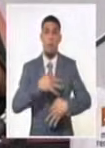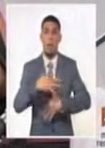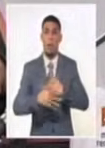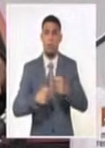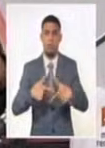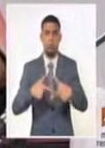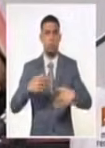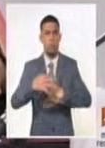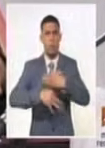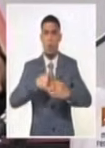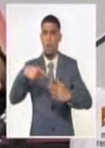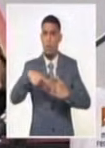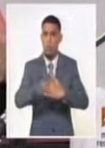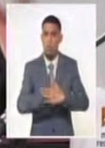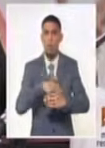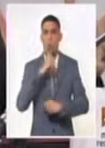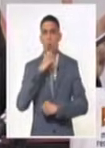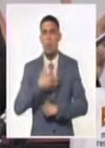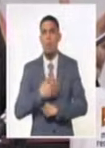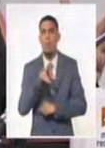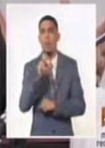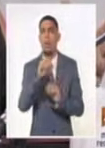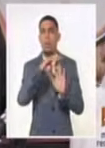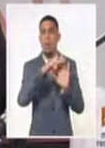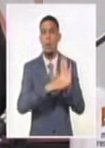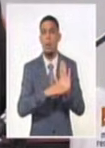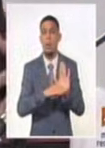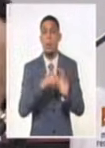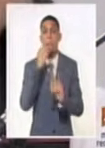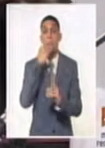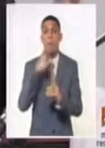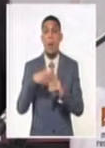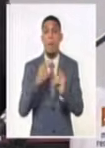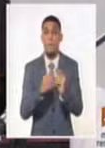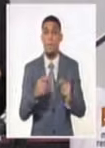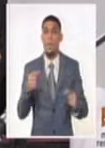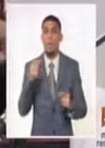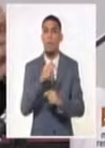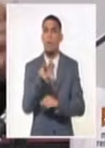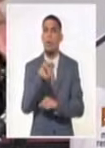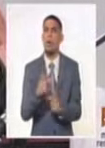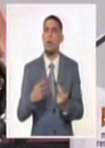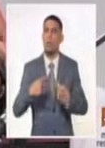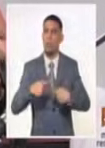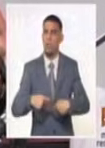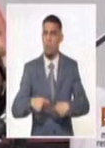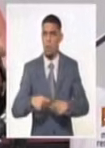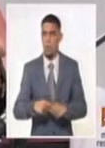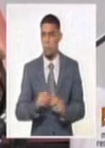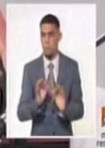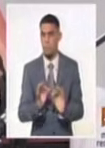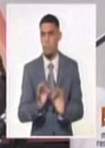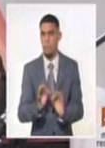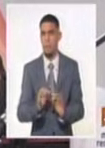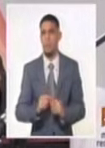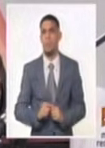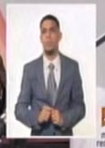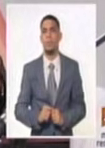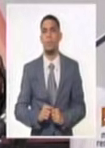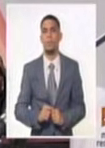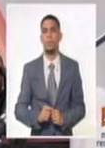estado pasando hasta ahora y sobre todo de la experiencia que nos ha llevado a nuevas decisiones en este camino de